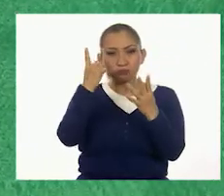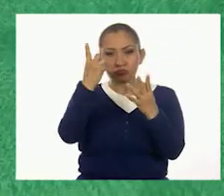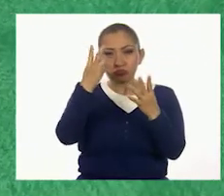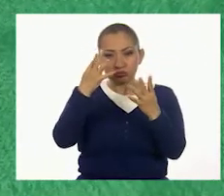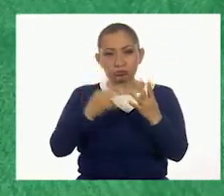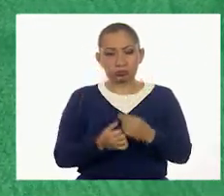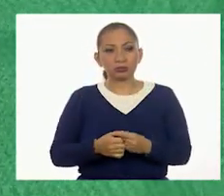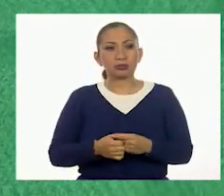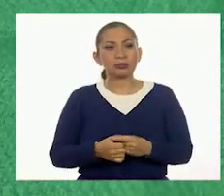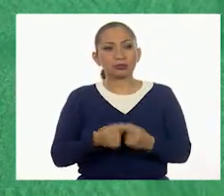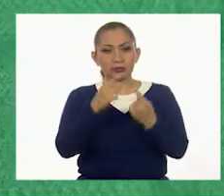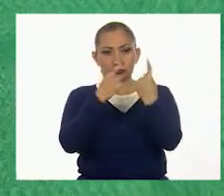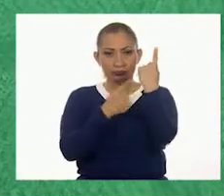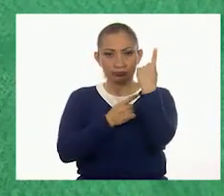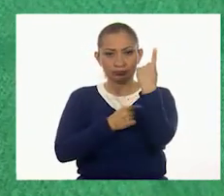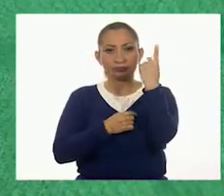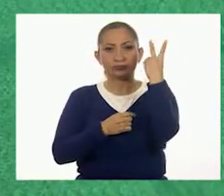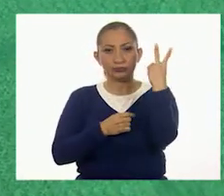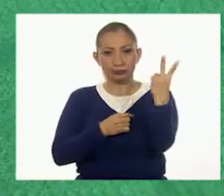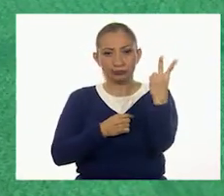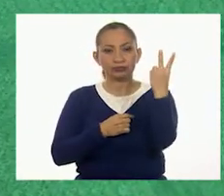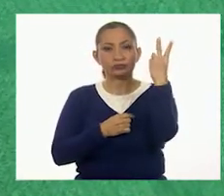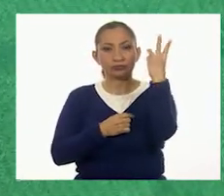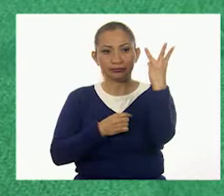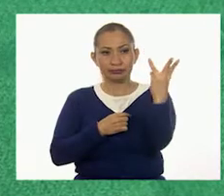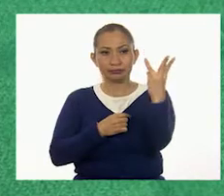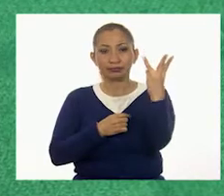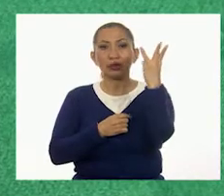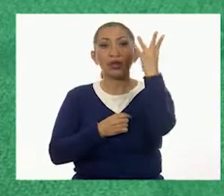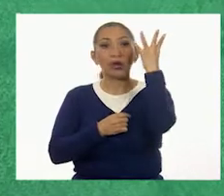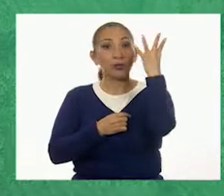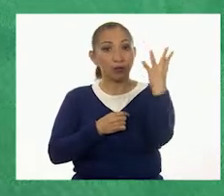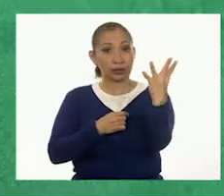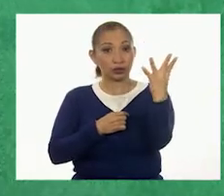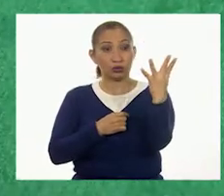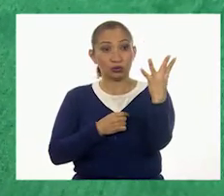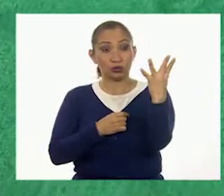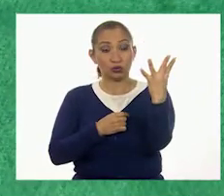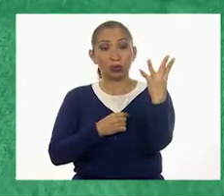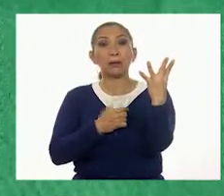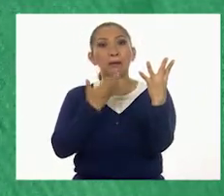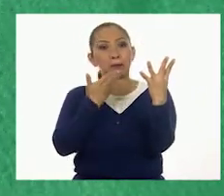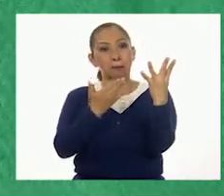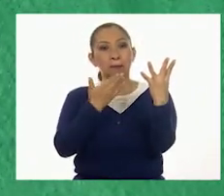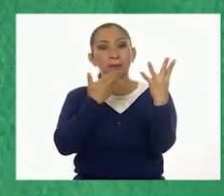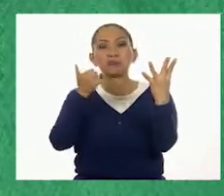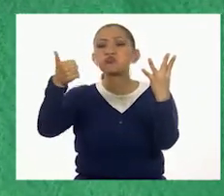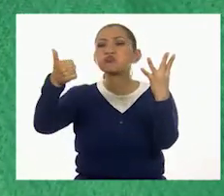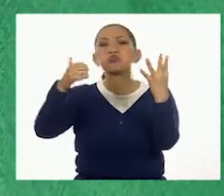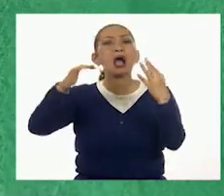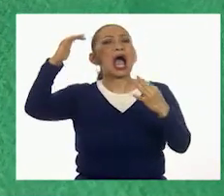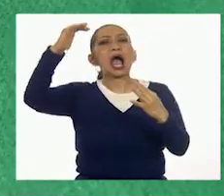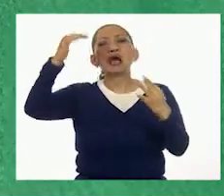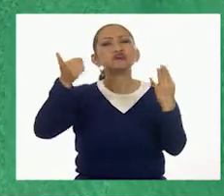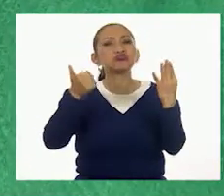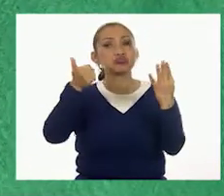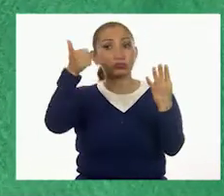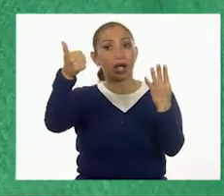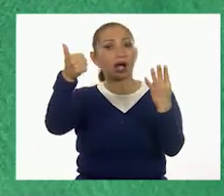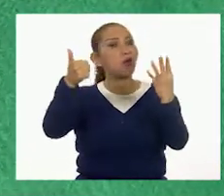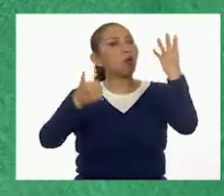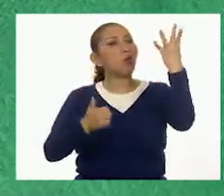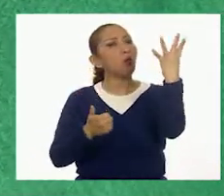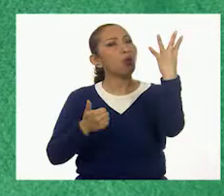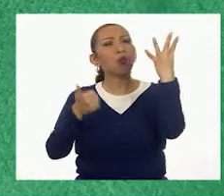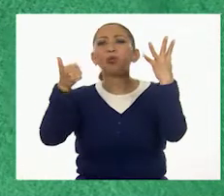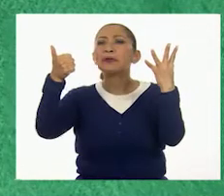Sí. Uno, dos, tres, cuatro. Muy bien. ¿Cuál es el más grande? ¿El seis o